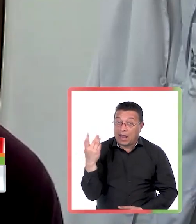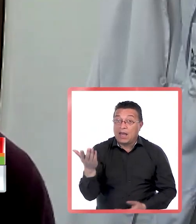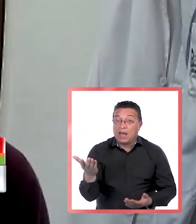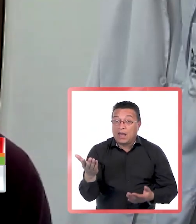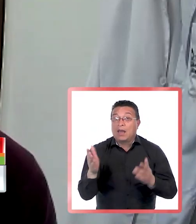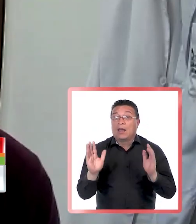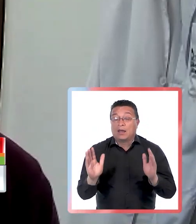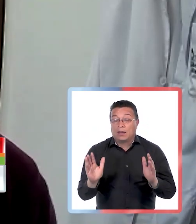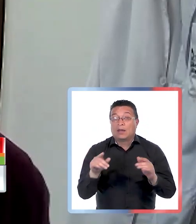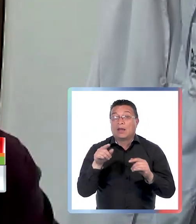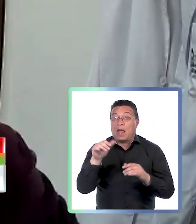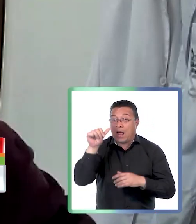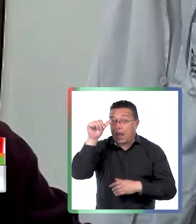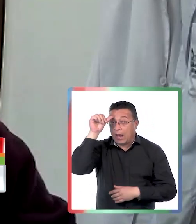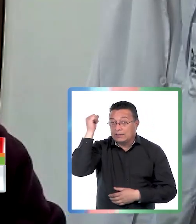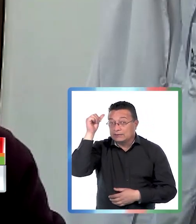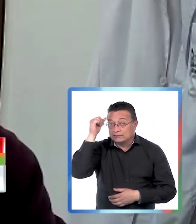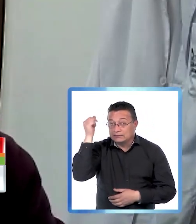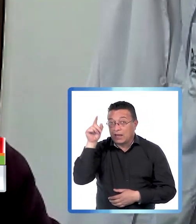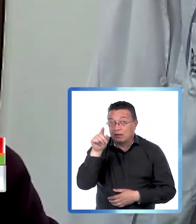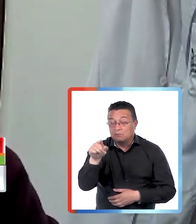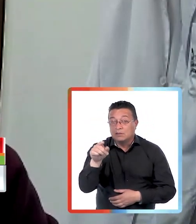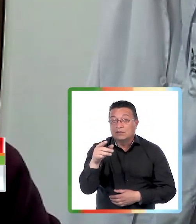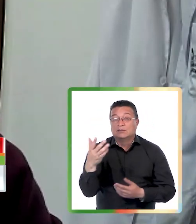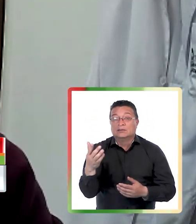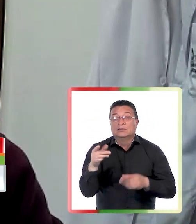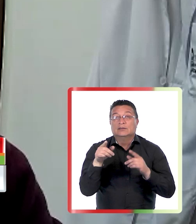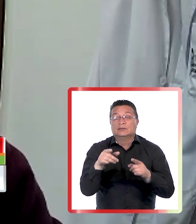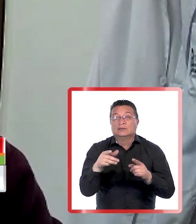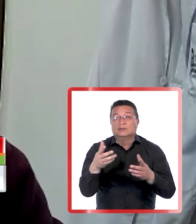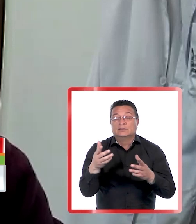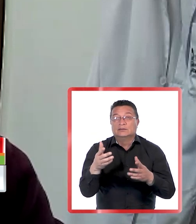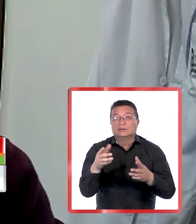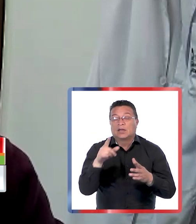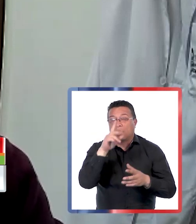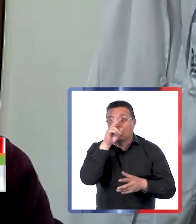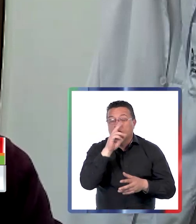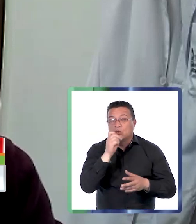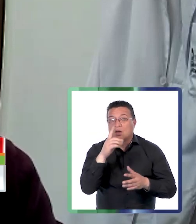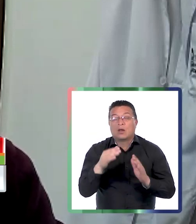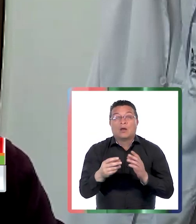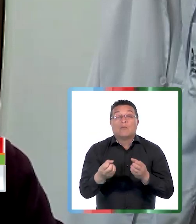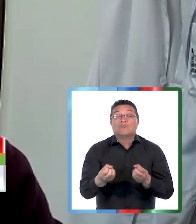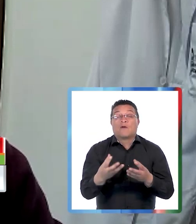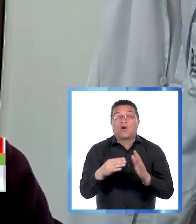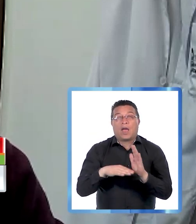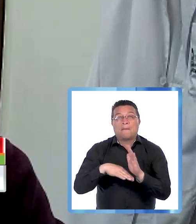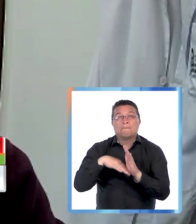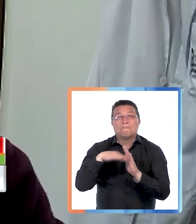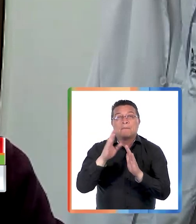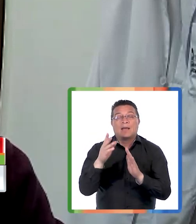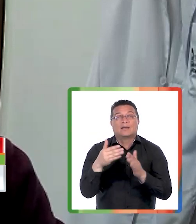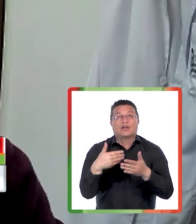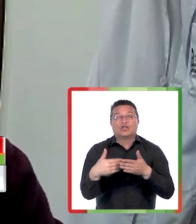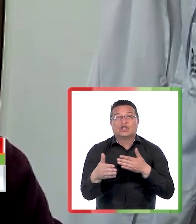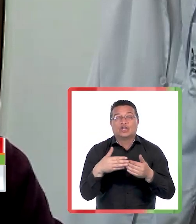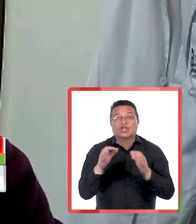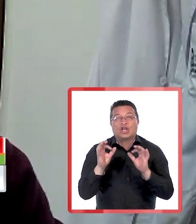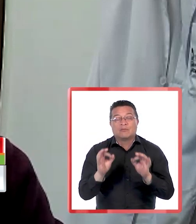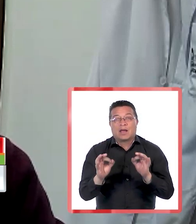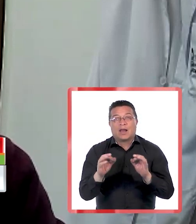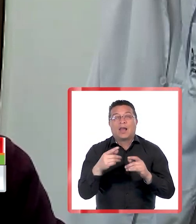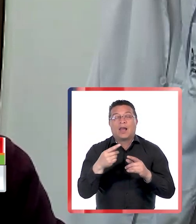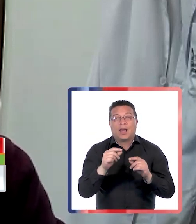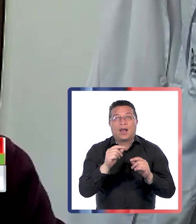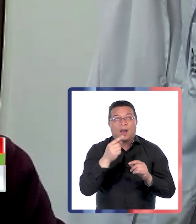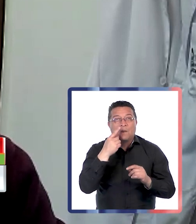generales, el Alzheimer es la causa más frecuente de